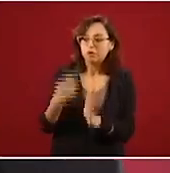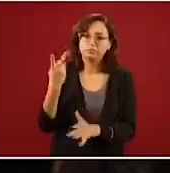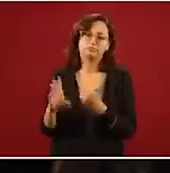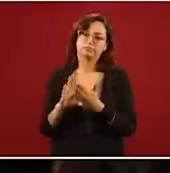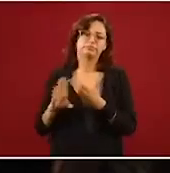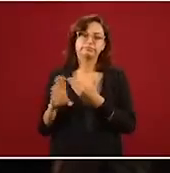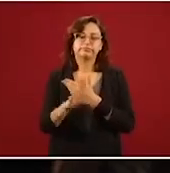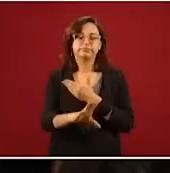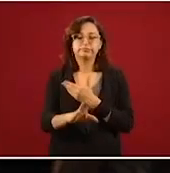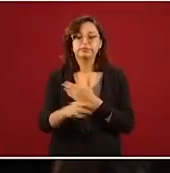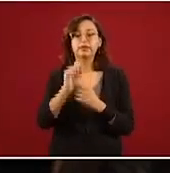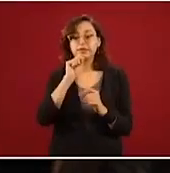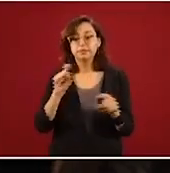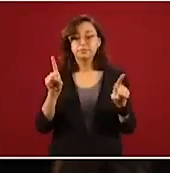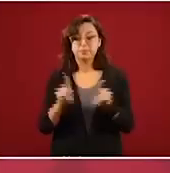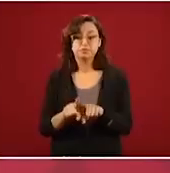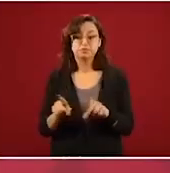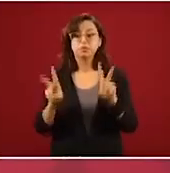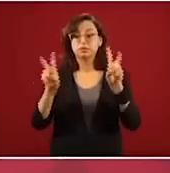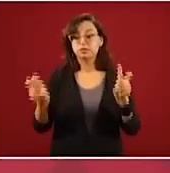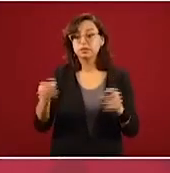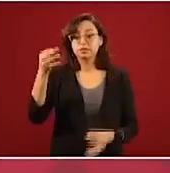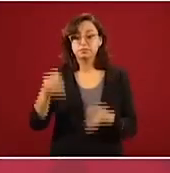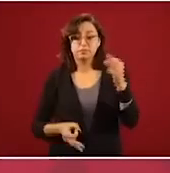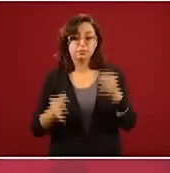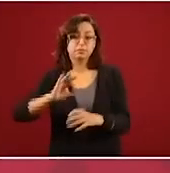también ver lo de los amparos,